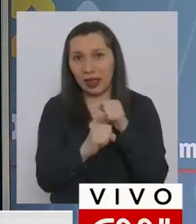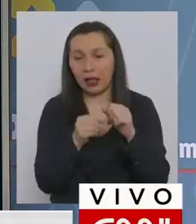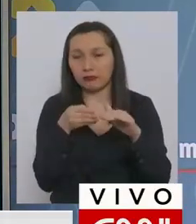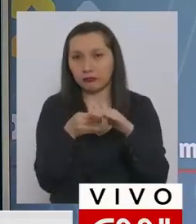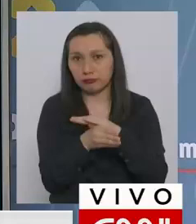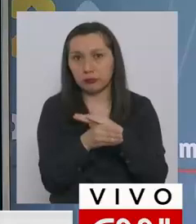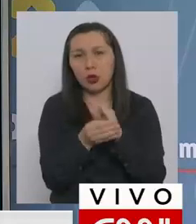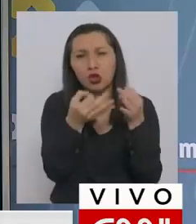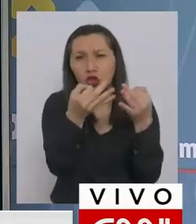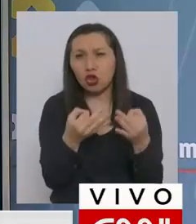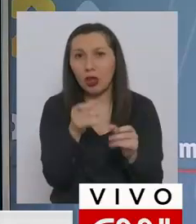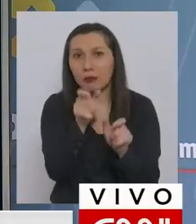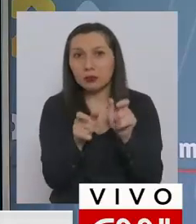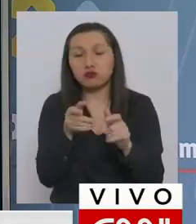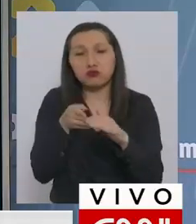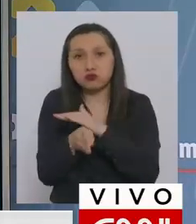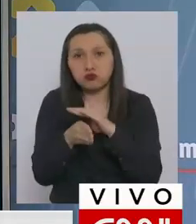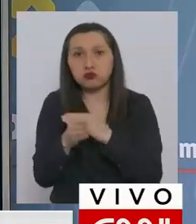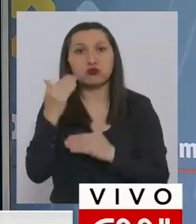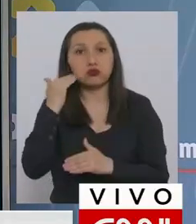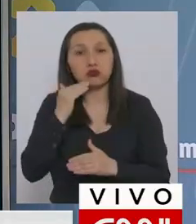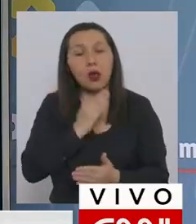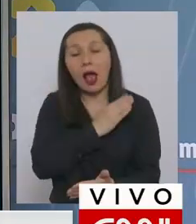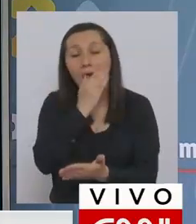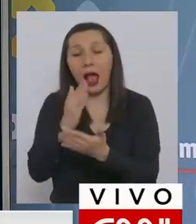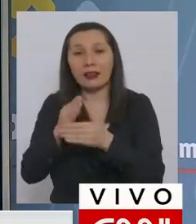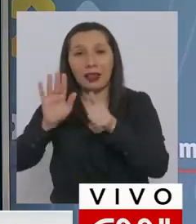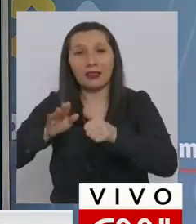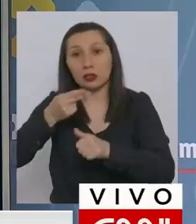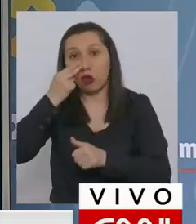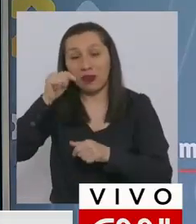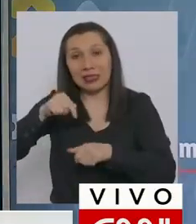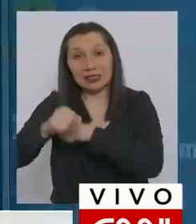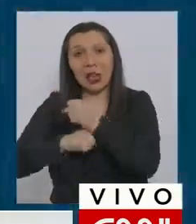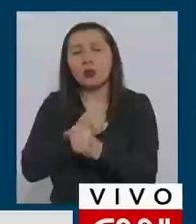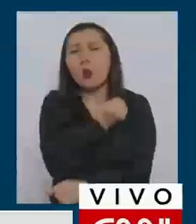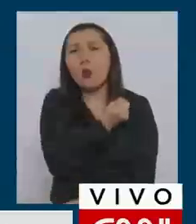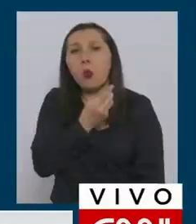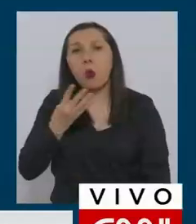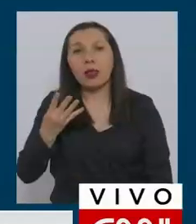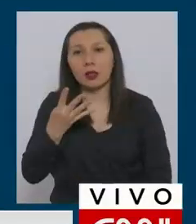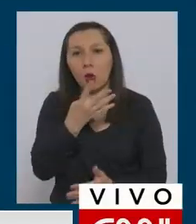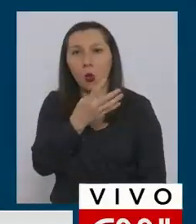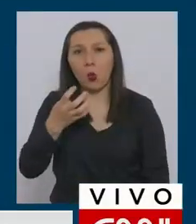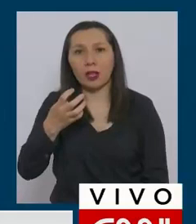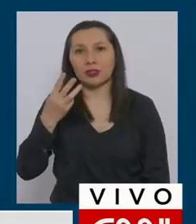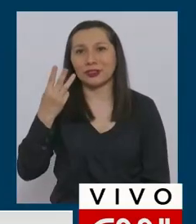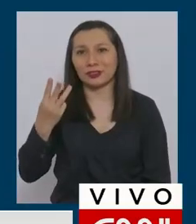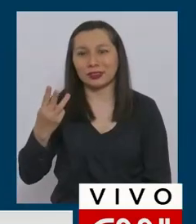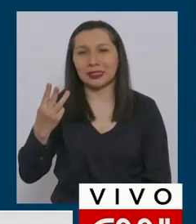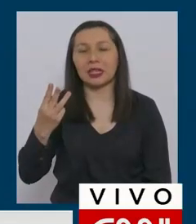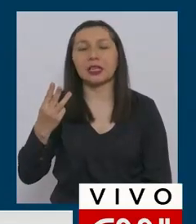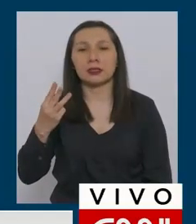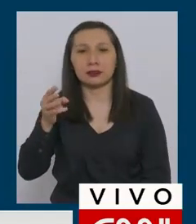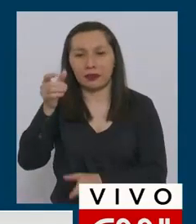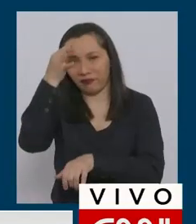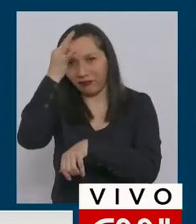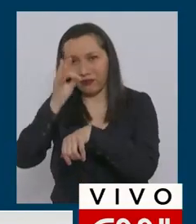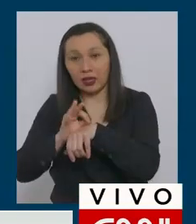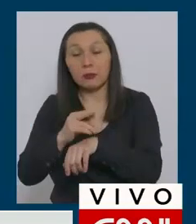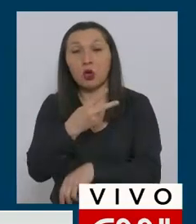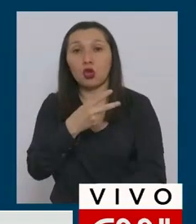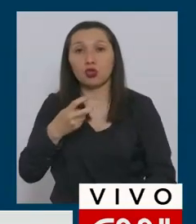población infantil. Esta se relacionaría con la infección COVID-19, la cual se llamó síndrome inflamatorio